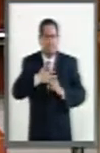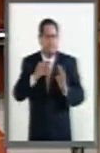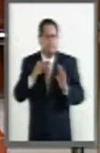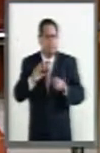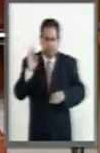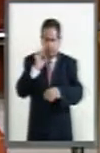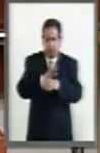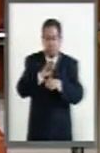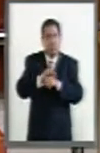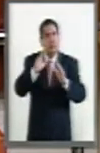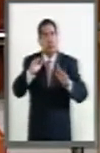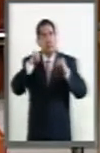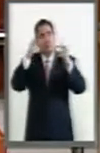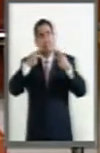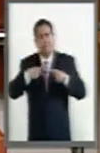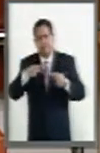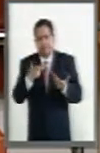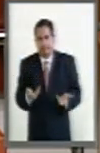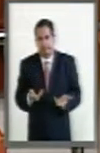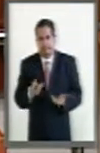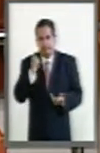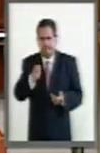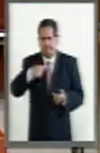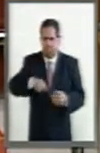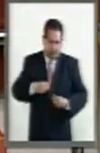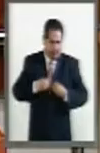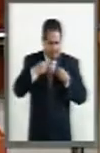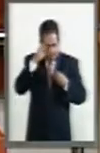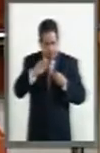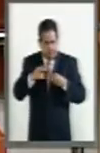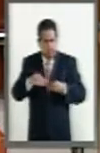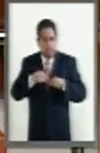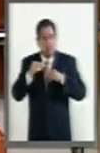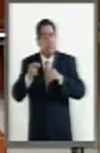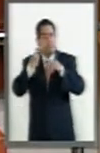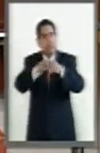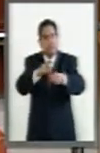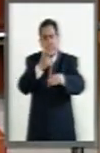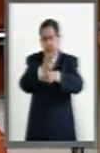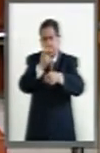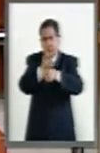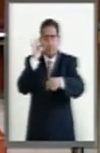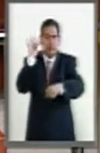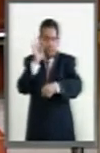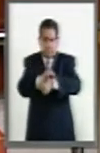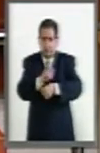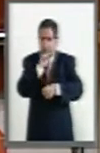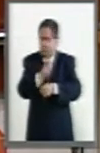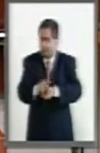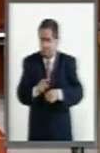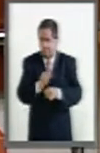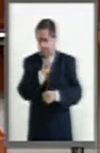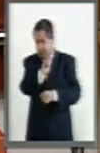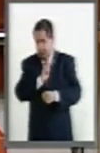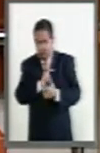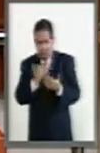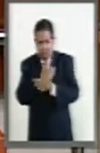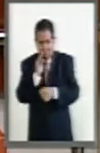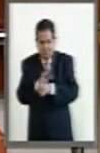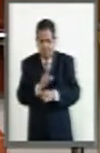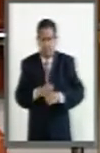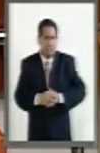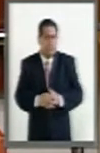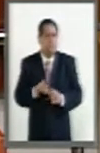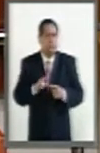a los ciudadanos que vivimos en México, pero también a los que están allá, nuestros connacionales